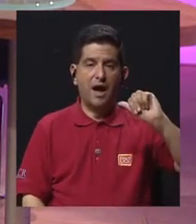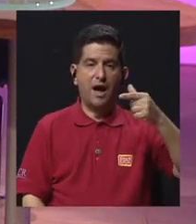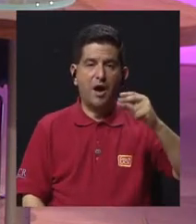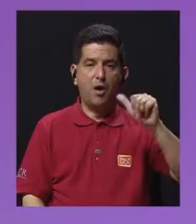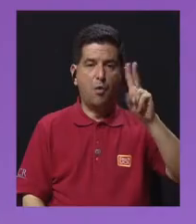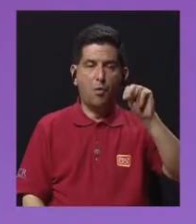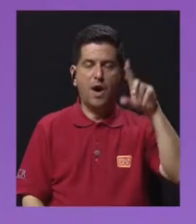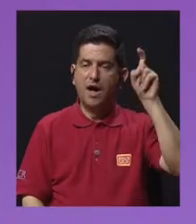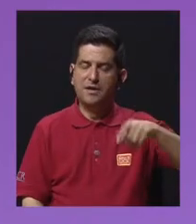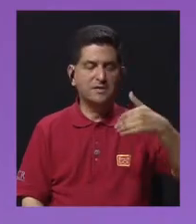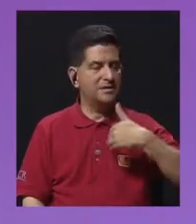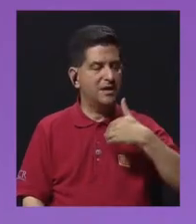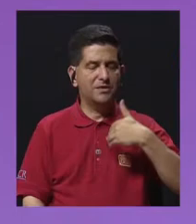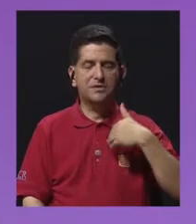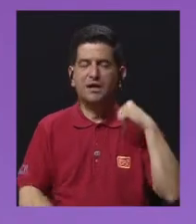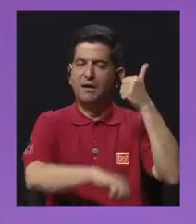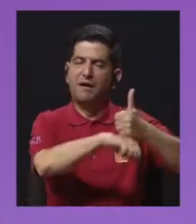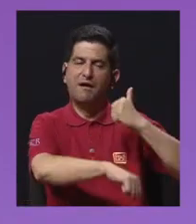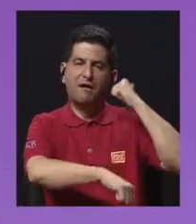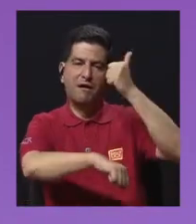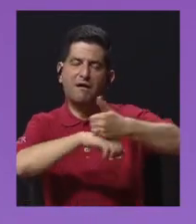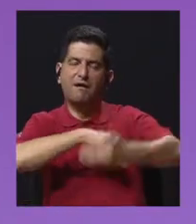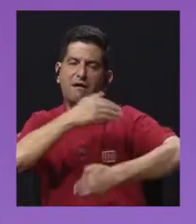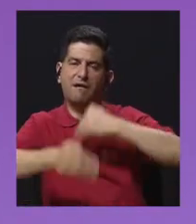necesario implementarlas.